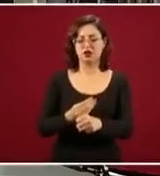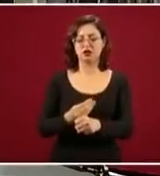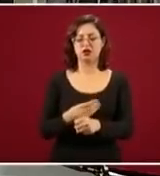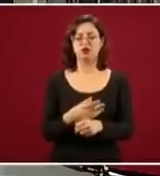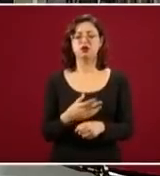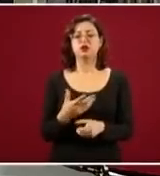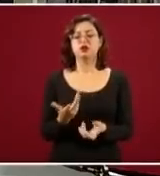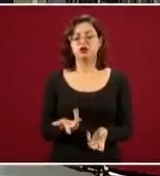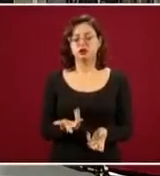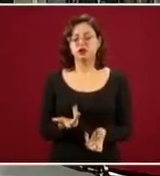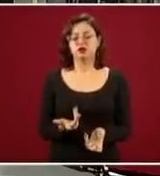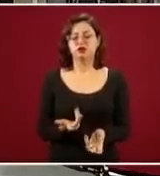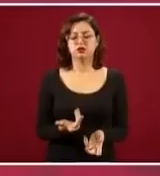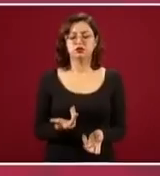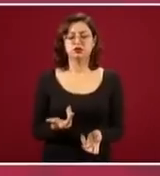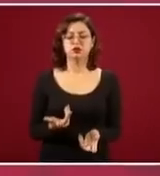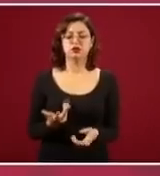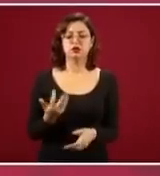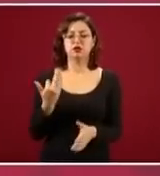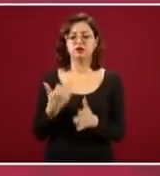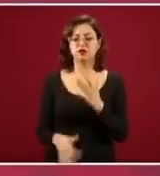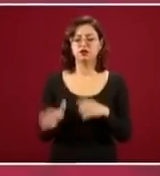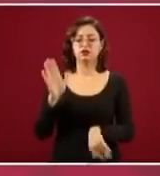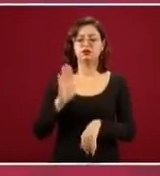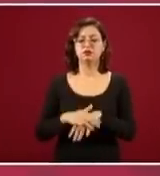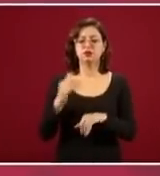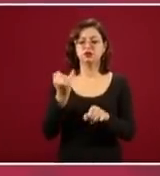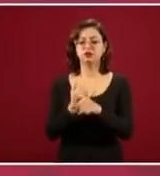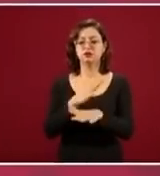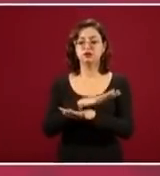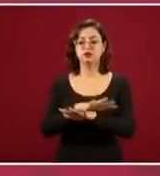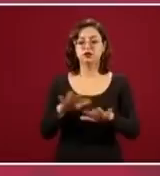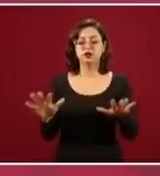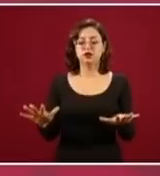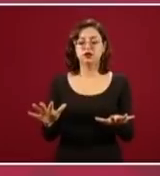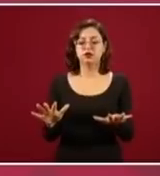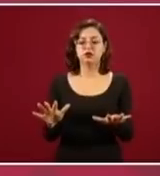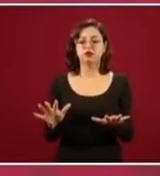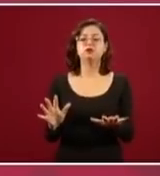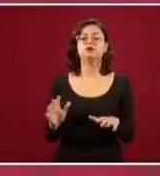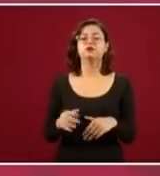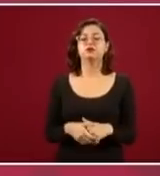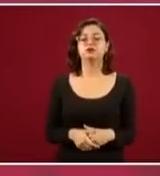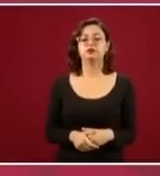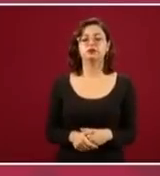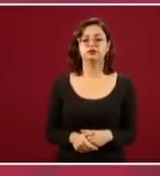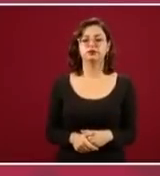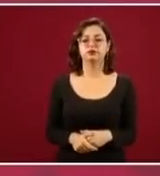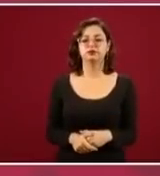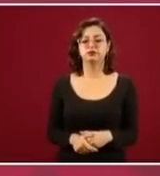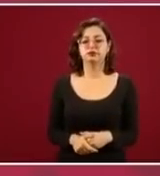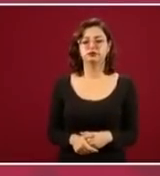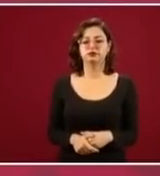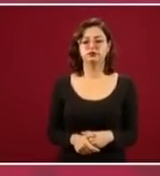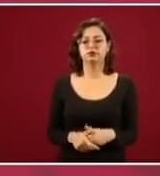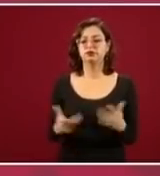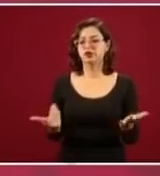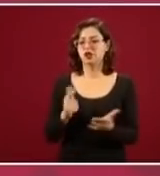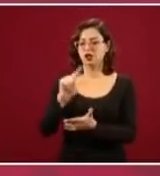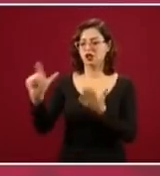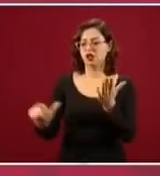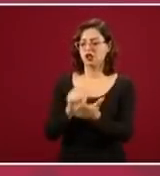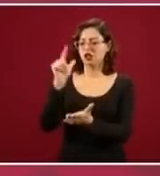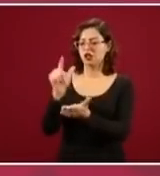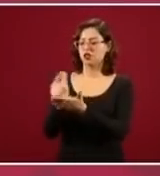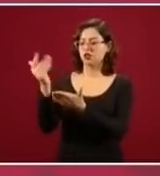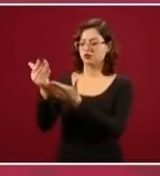falta informar más. Ya se cumplió con lo que establece la ley,